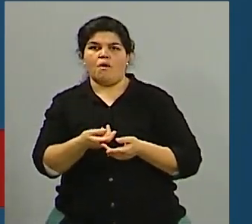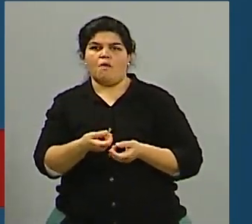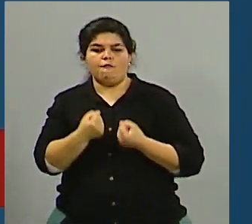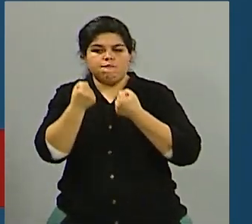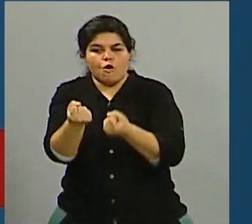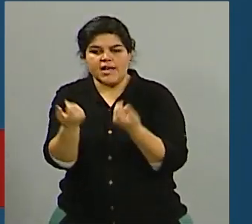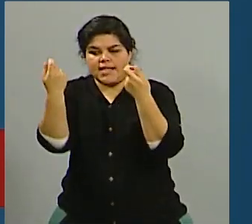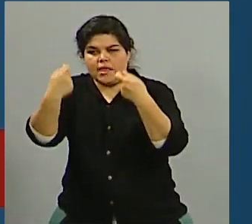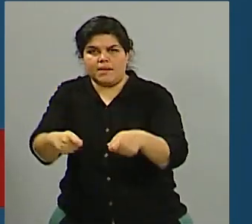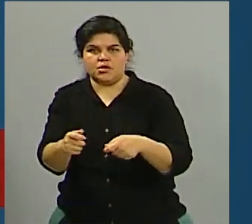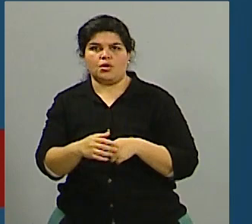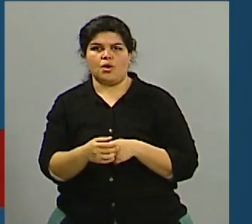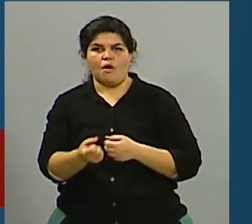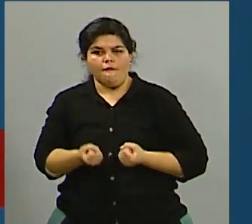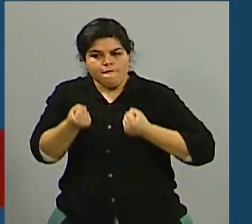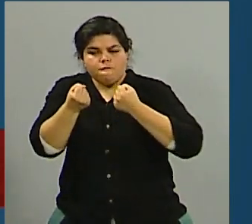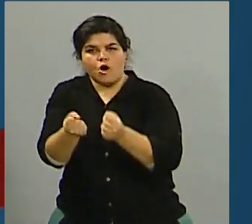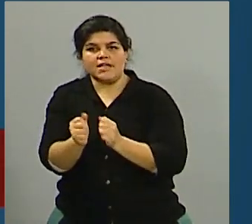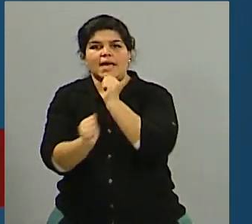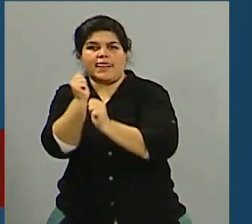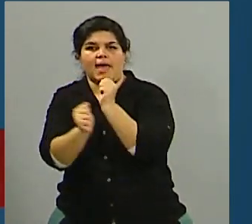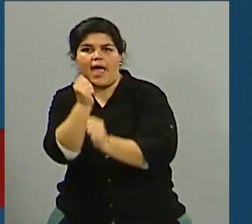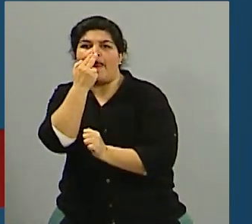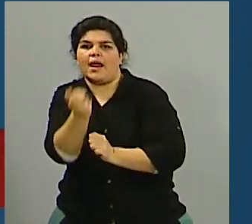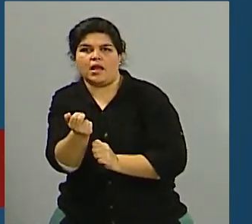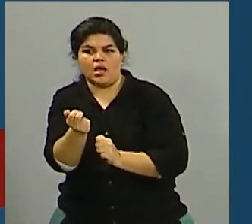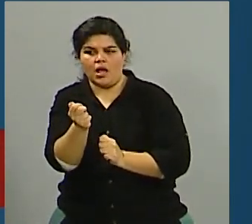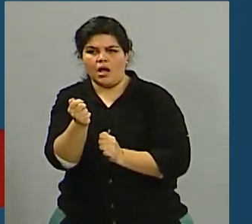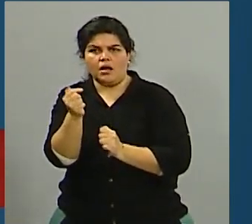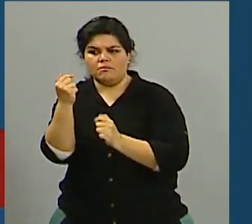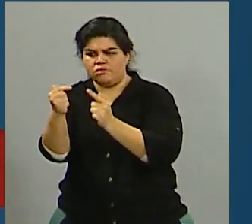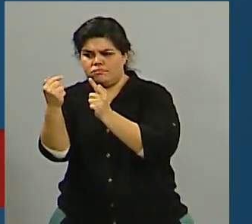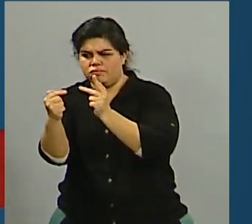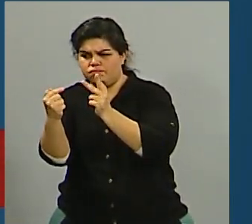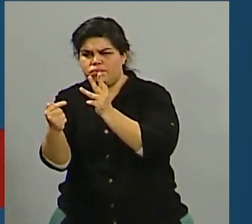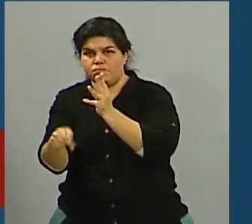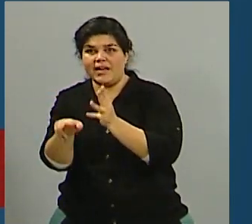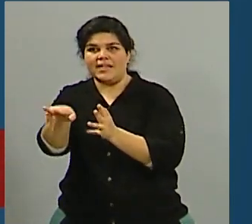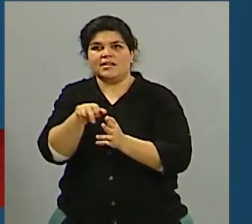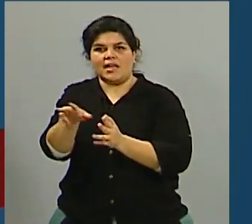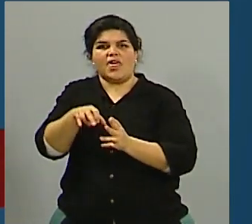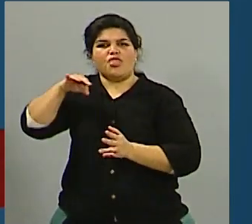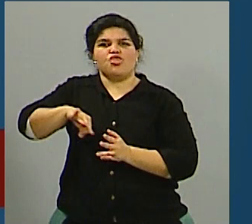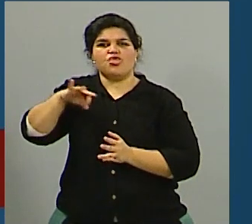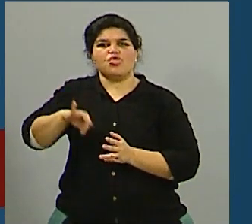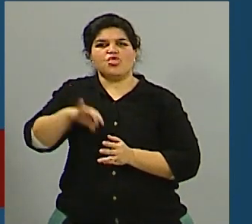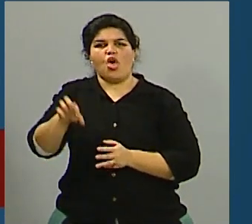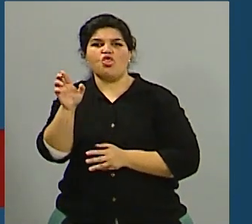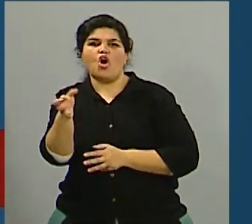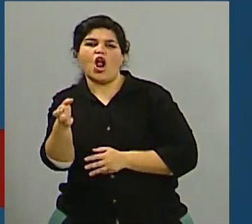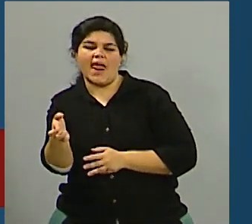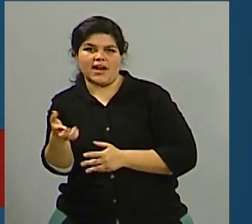de la matriz productiva, de la matriz energética, bueno, esto nos va a generar dólares de manera genuina para que a lo mejor, no